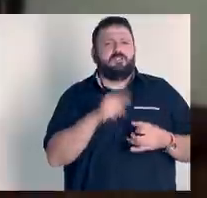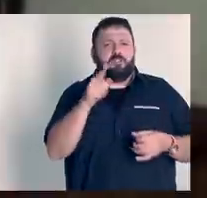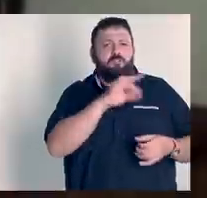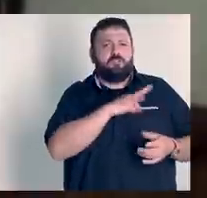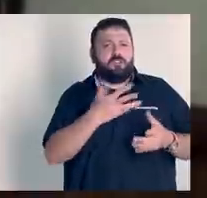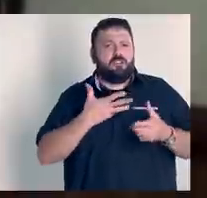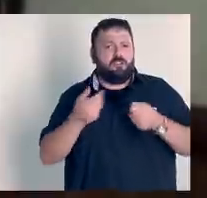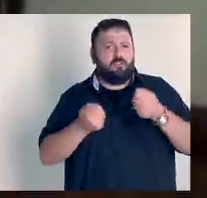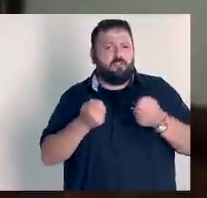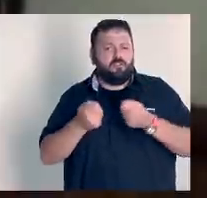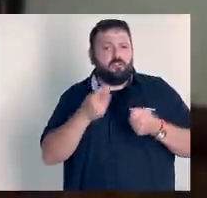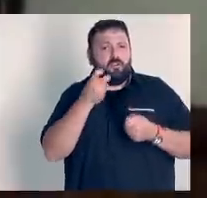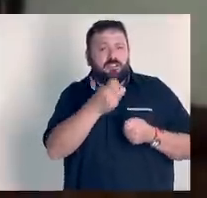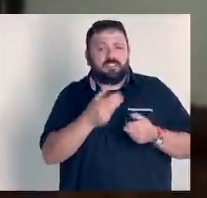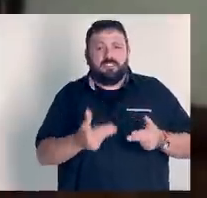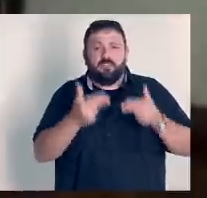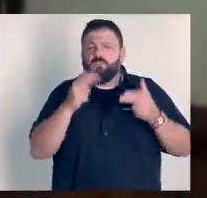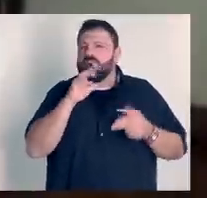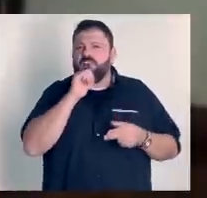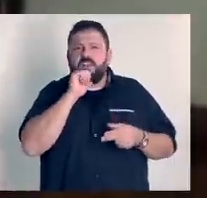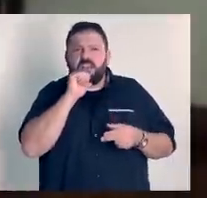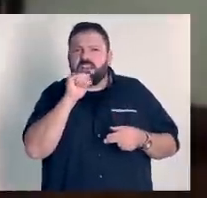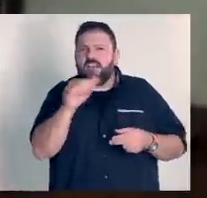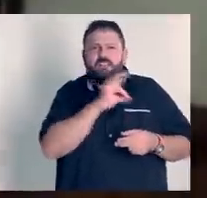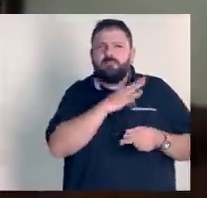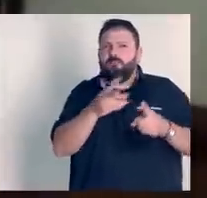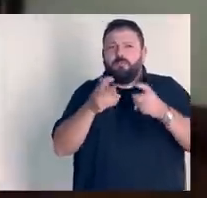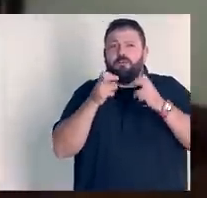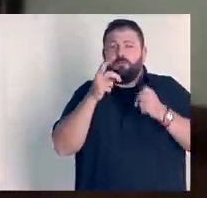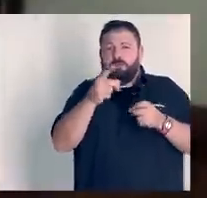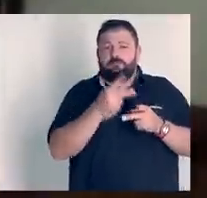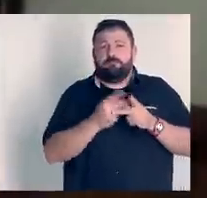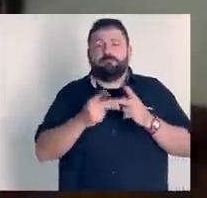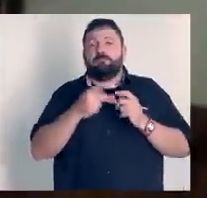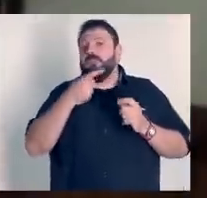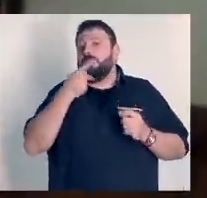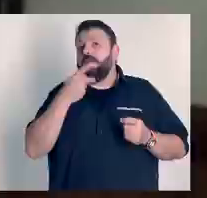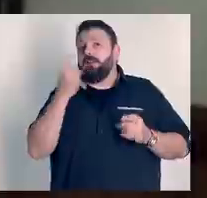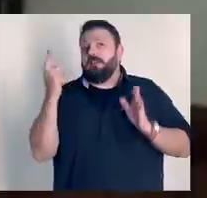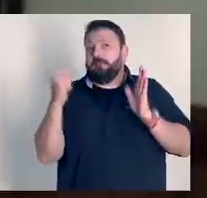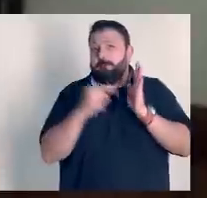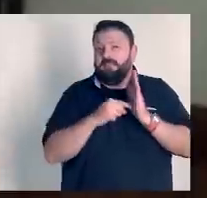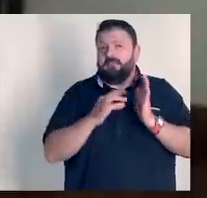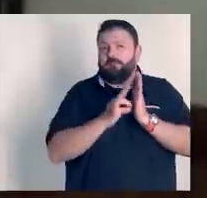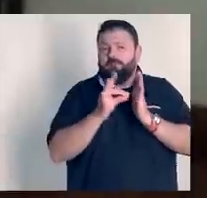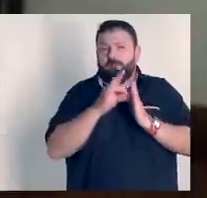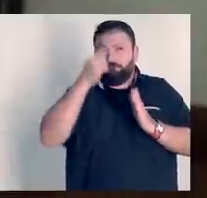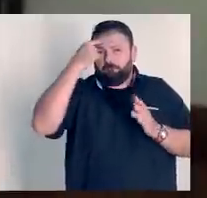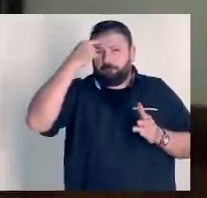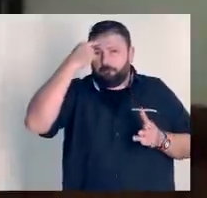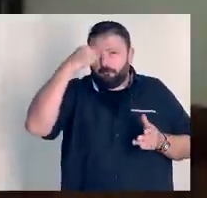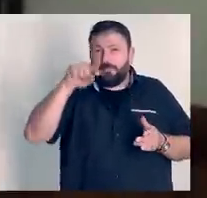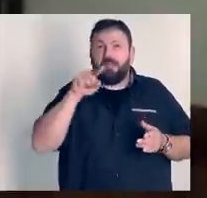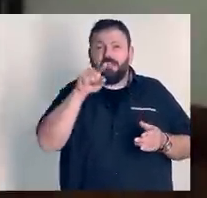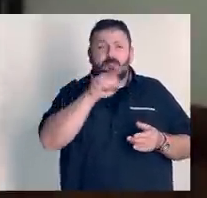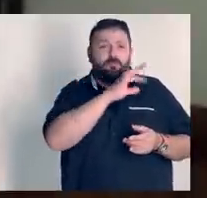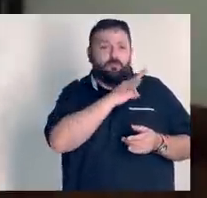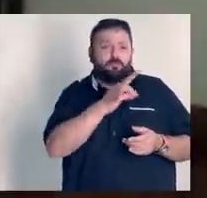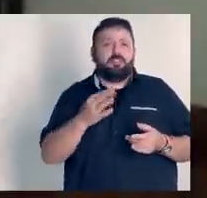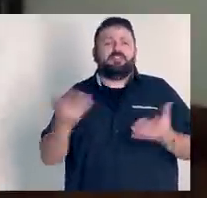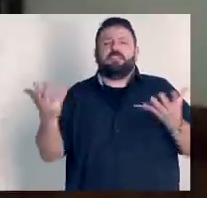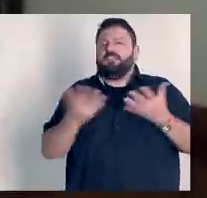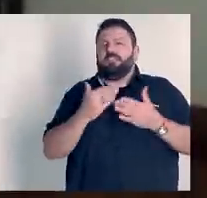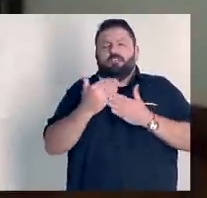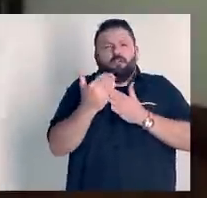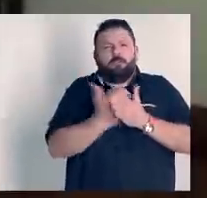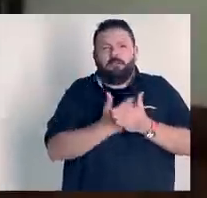te puede robar ese control. Entonces, hablar de 1000 puntos para lograr el bronce supreme es lo menos que podemos hacer,